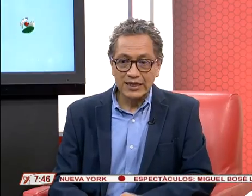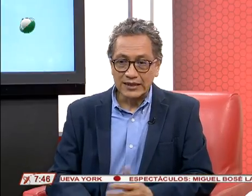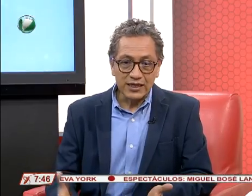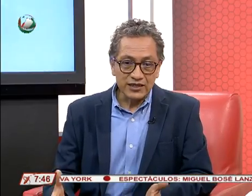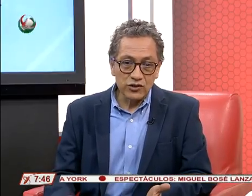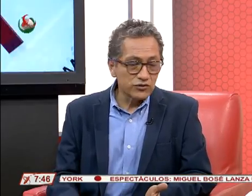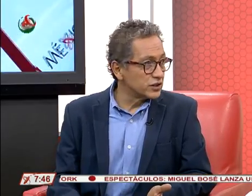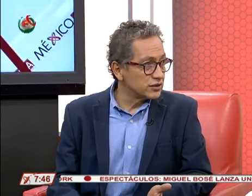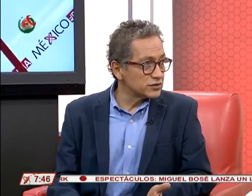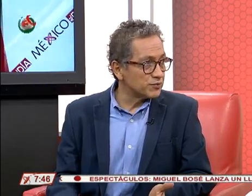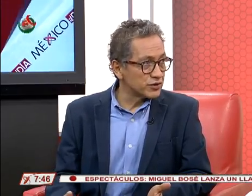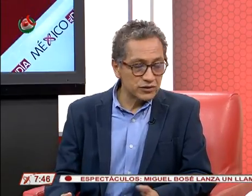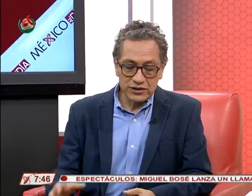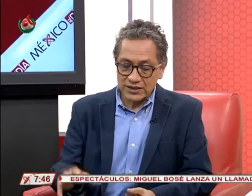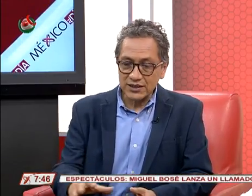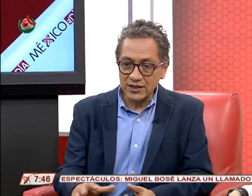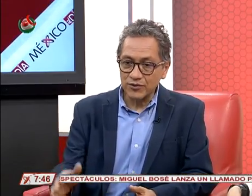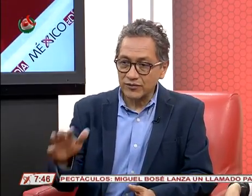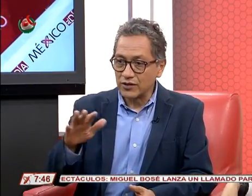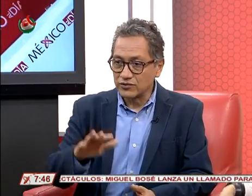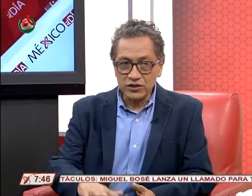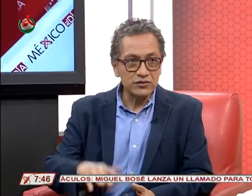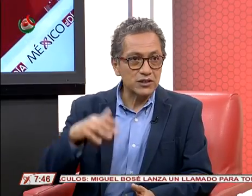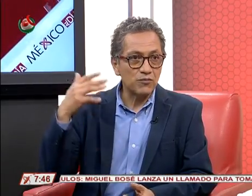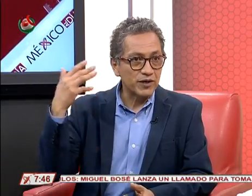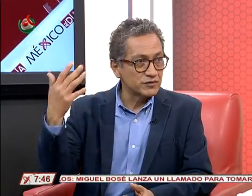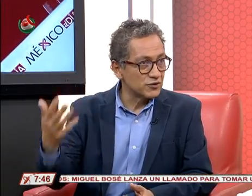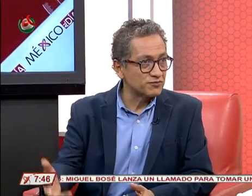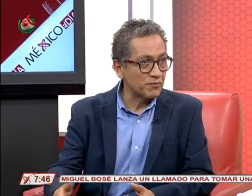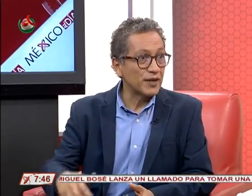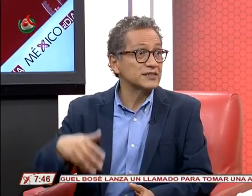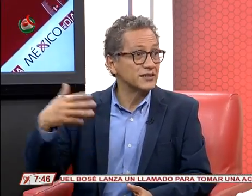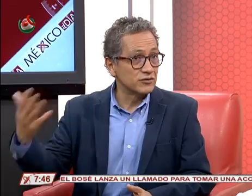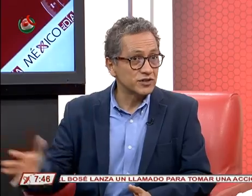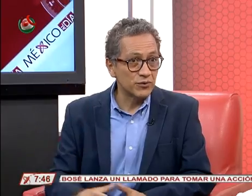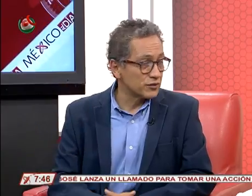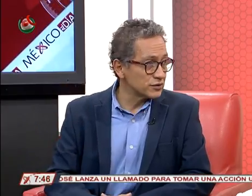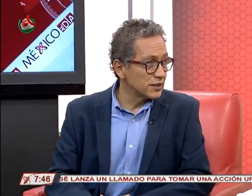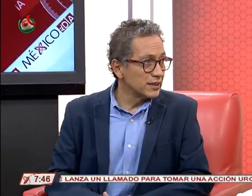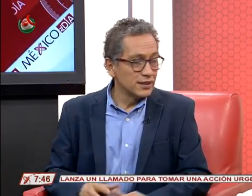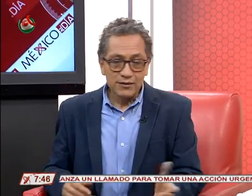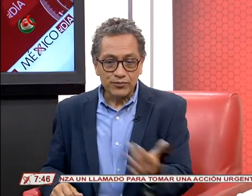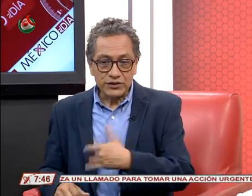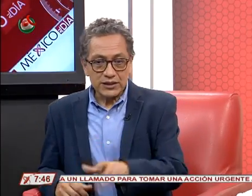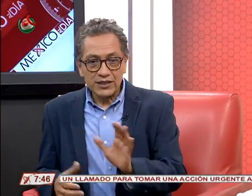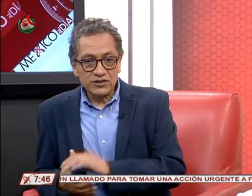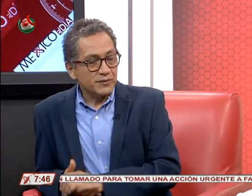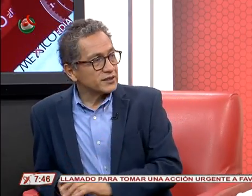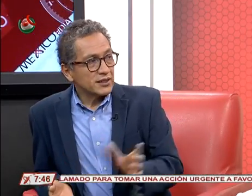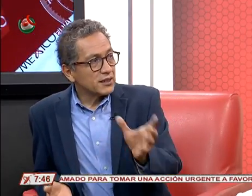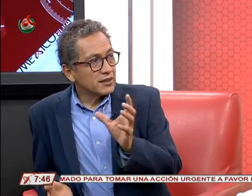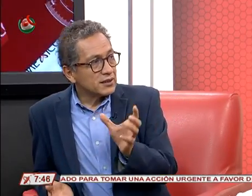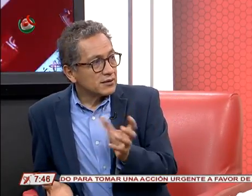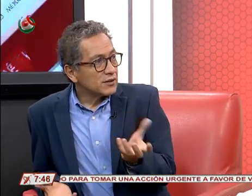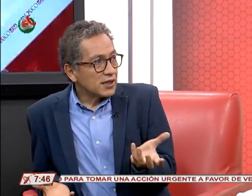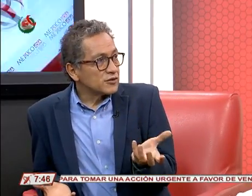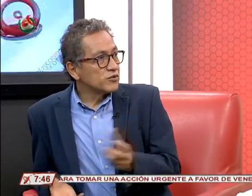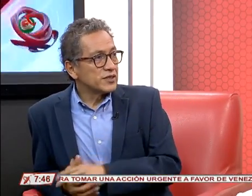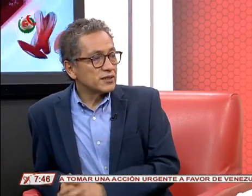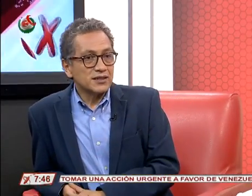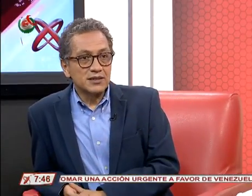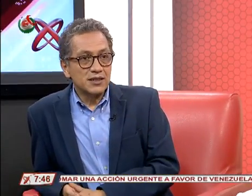serie. En el caso de los niños, y por eso esta serie la pueden ver los niños acompañados de los papás y de los abuelos, pues ellos se basan